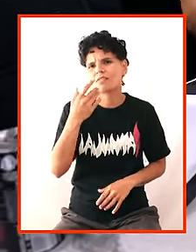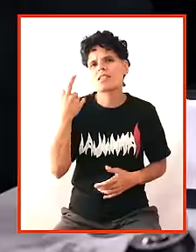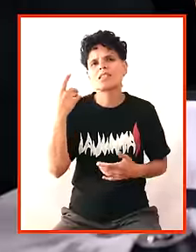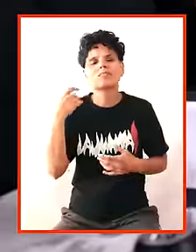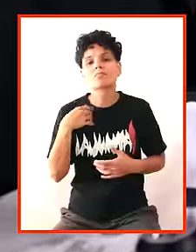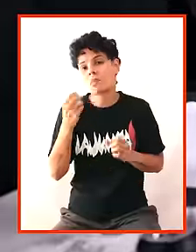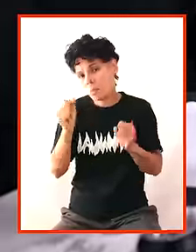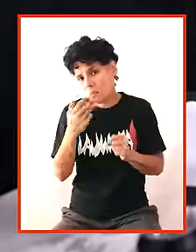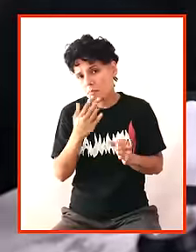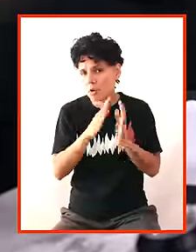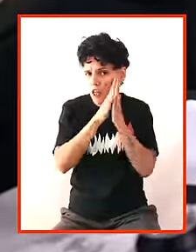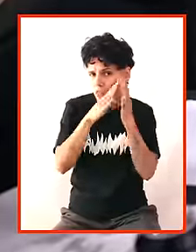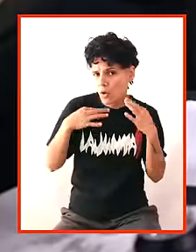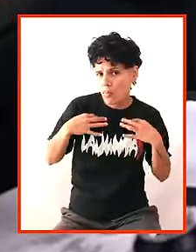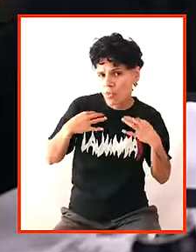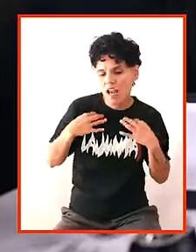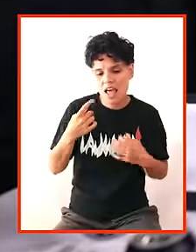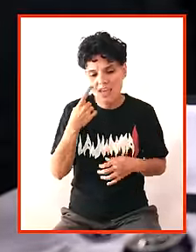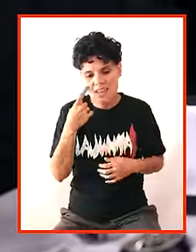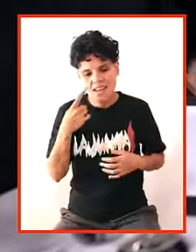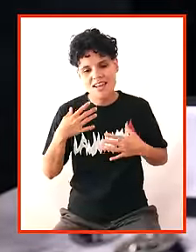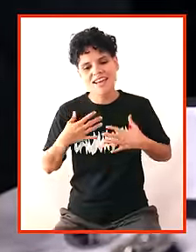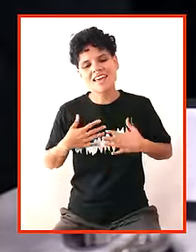va, perdón. A ver, ¿quién le toca, Francis? ¡Ah!